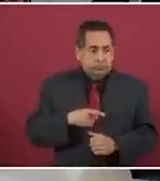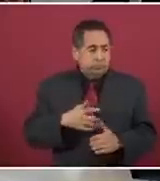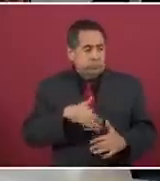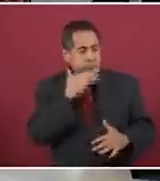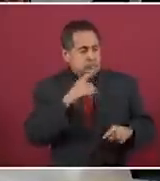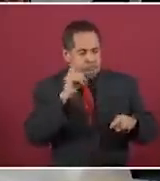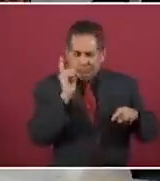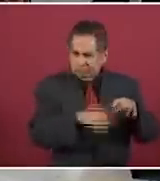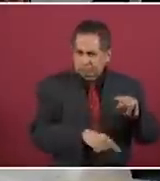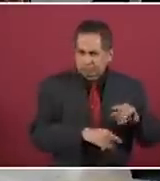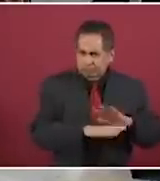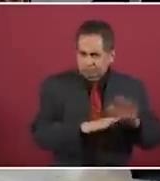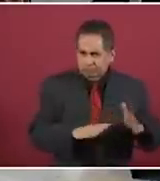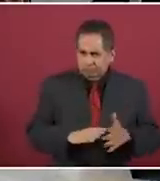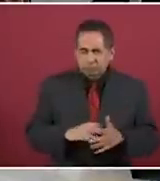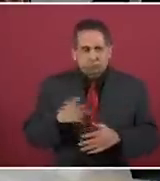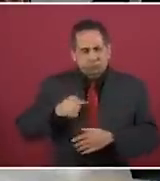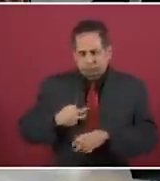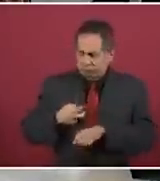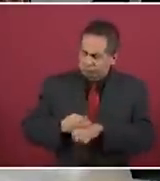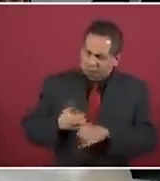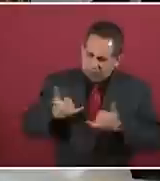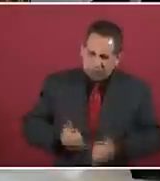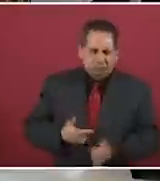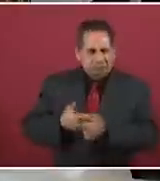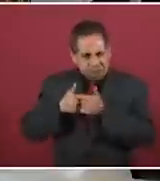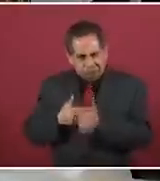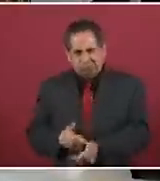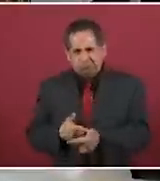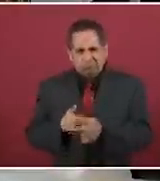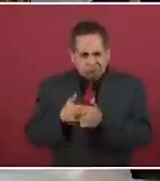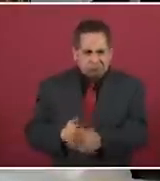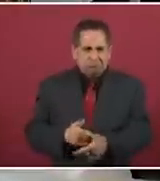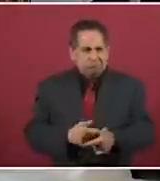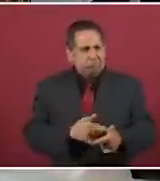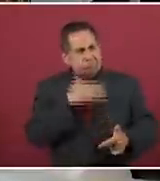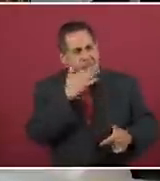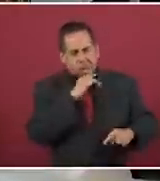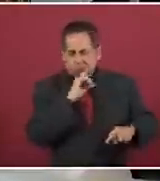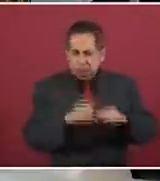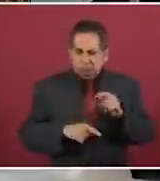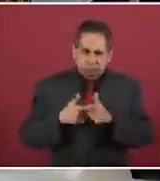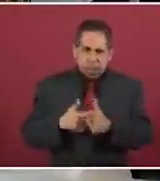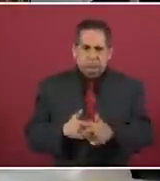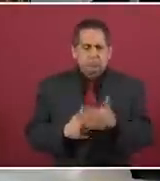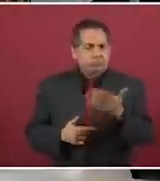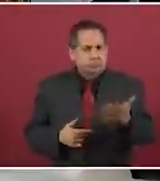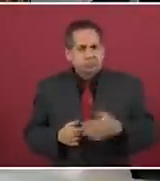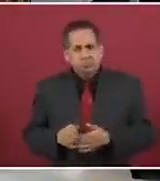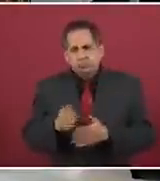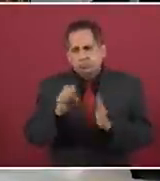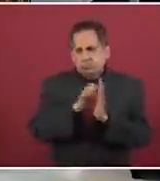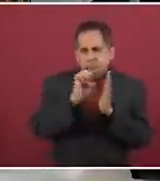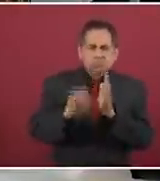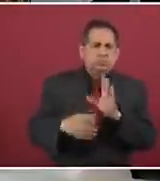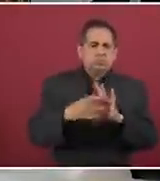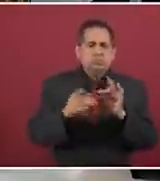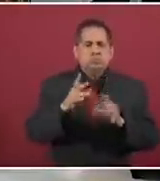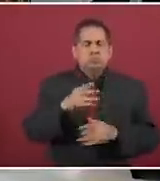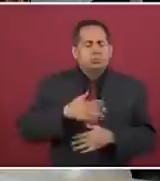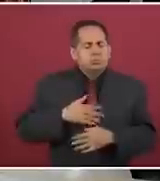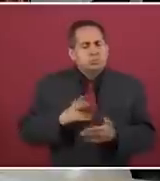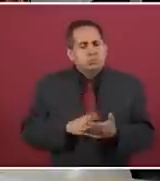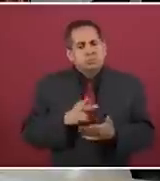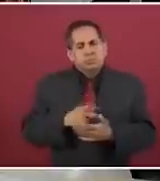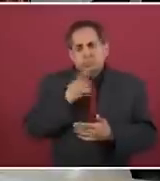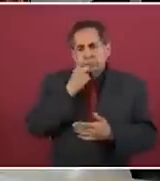corrupción, incluso necio, según sus propias palabras, para llevar a cabo el combate a la corrupción. Le pongo un ejemplo. Yo insisto